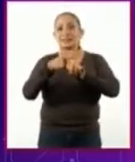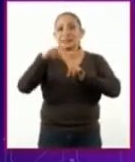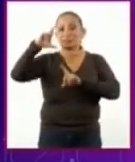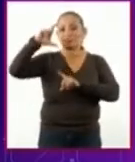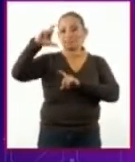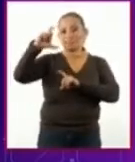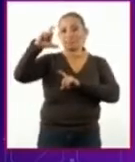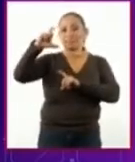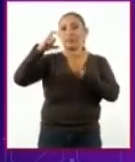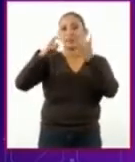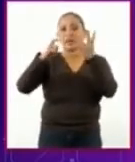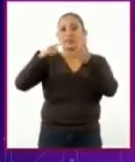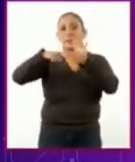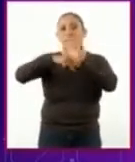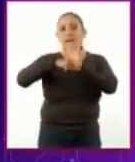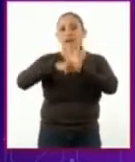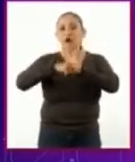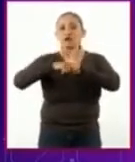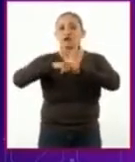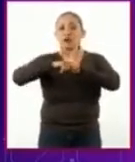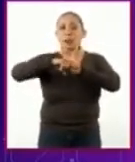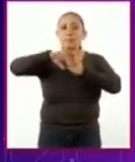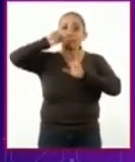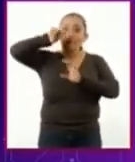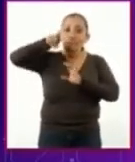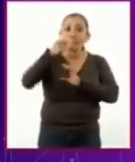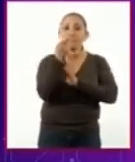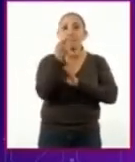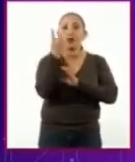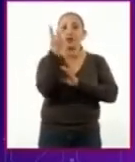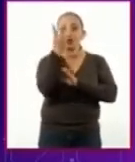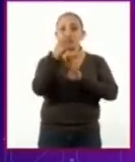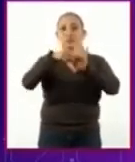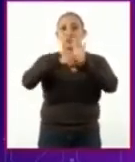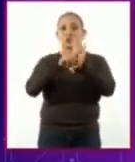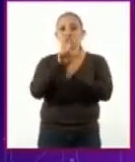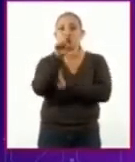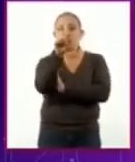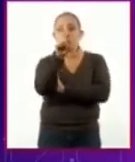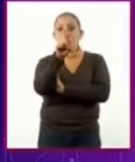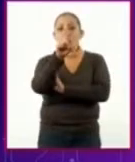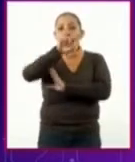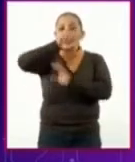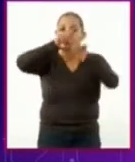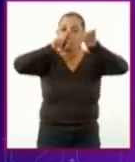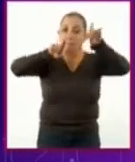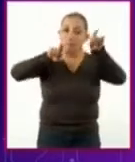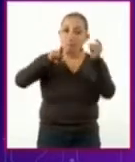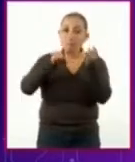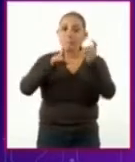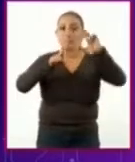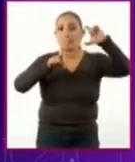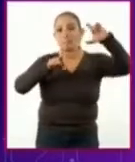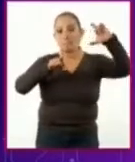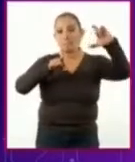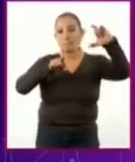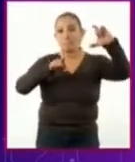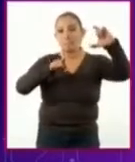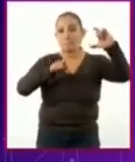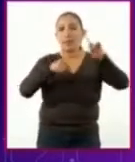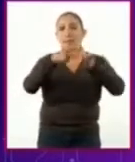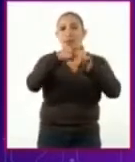se abre corchete, 3 menos, se abre paréntesis, 2 menos 1, se cierra paréntesis, se cierra